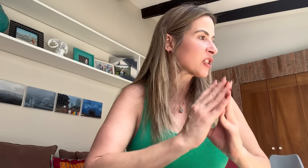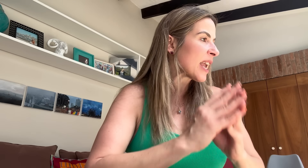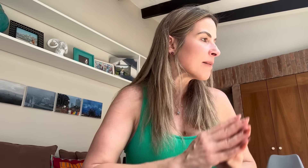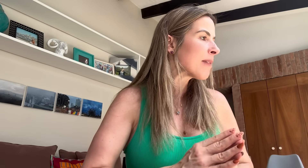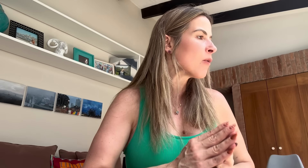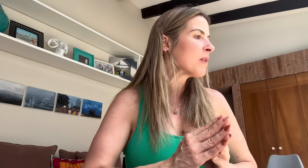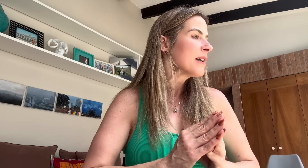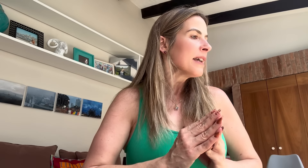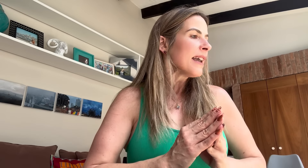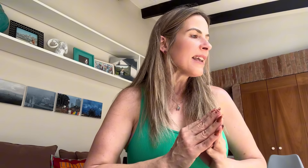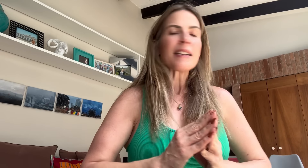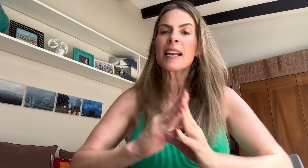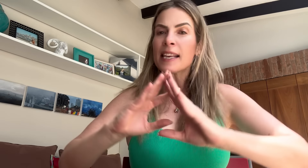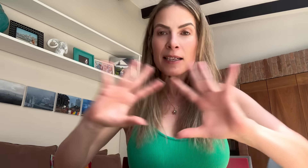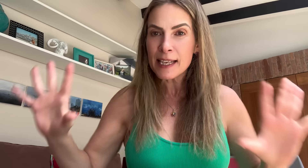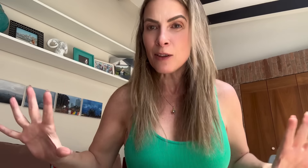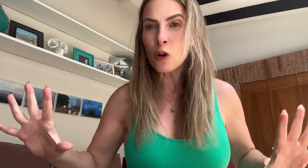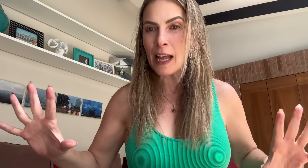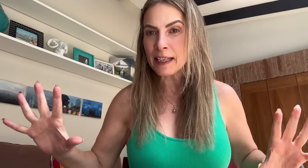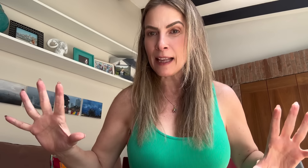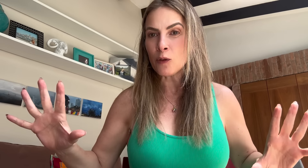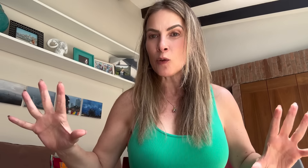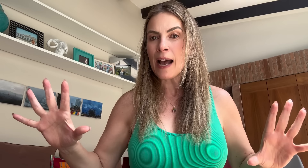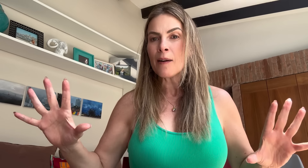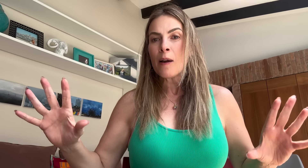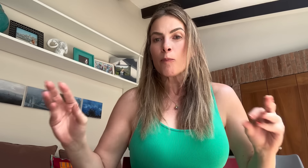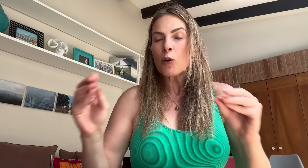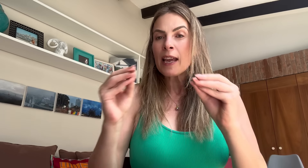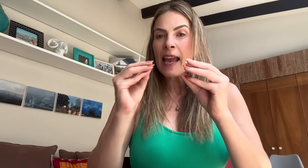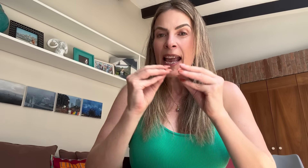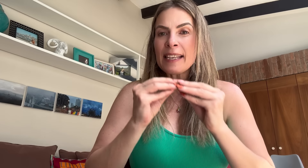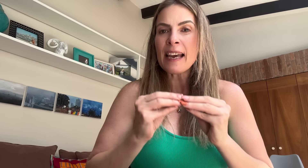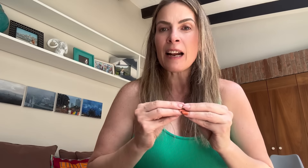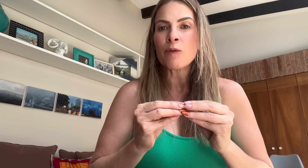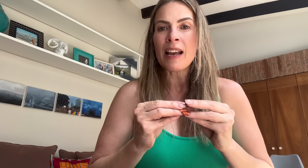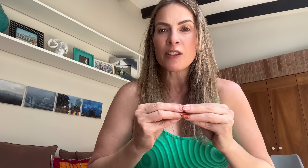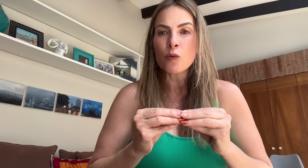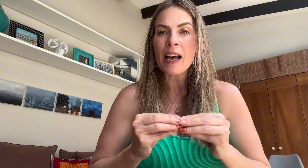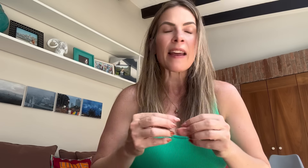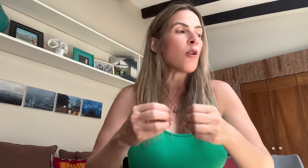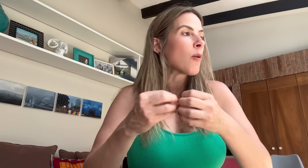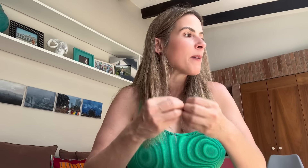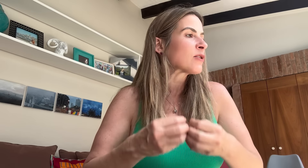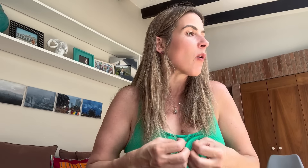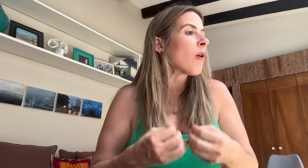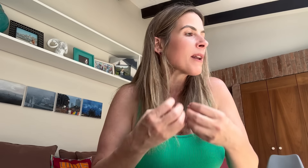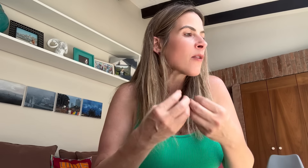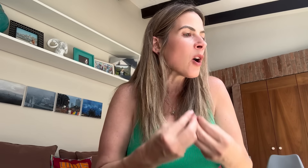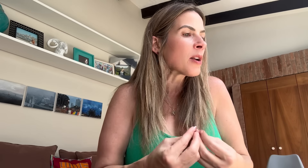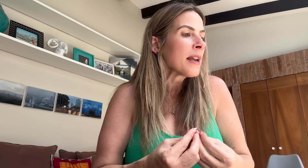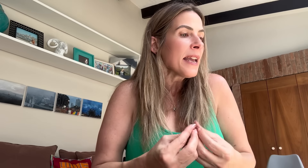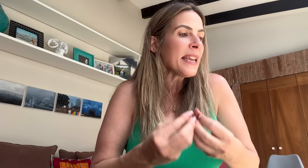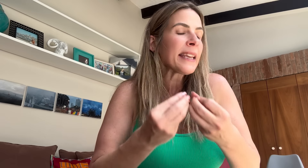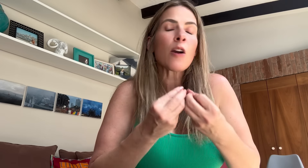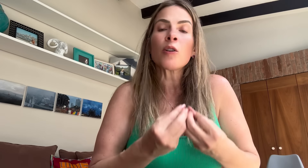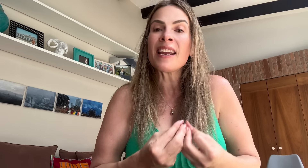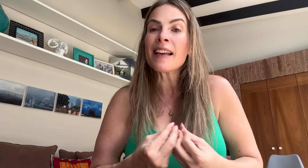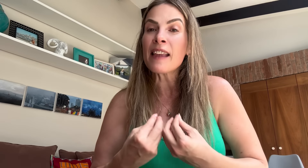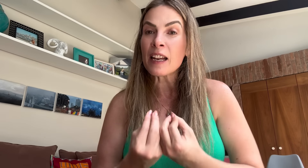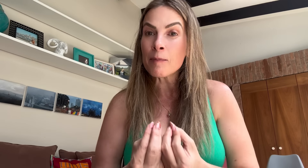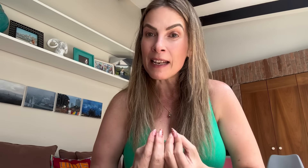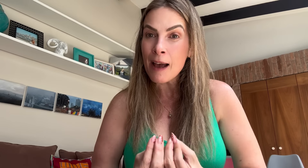Claudia Sheinbaum, seguía siendo la dictadura porque ella era una hechura de López Obrador y que